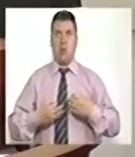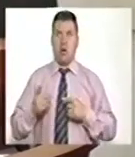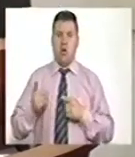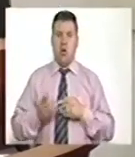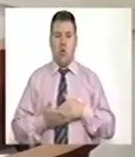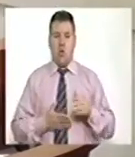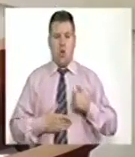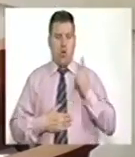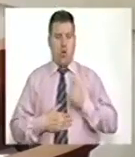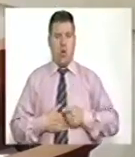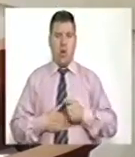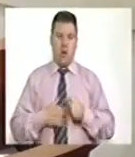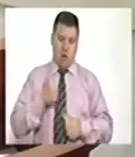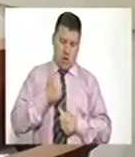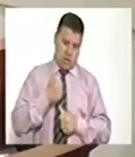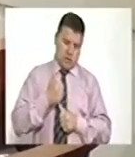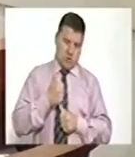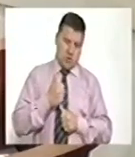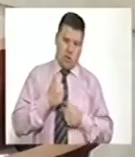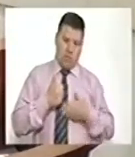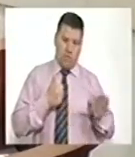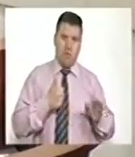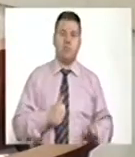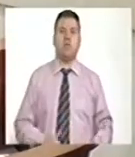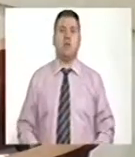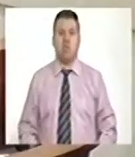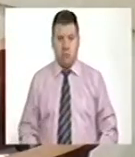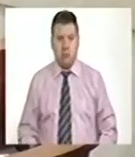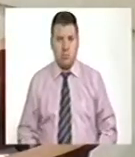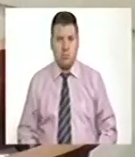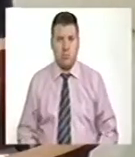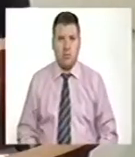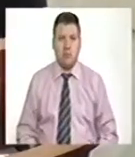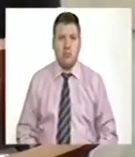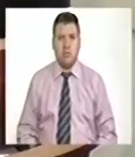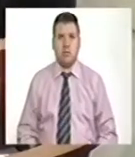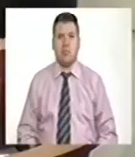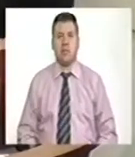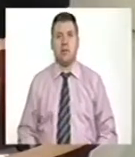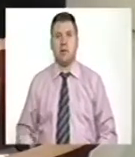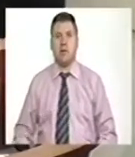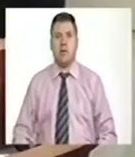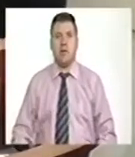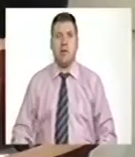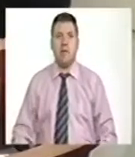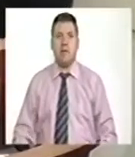como magistrado auxiliar de la Corte Suprema de Justicia en su sala de casación penal.